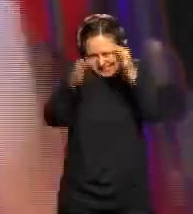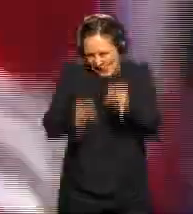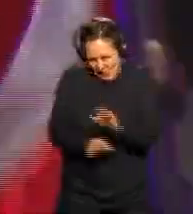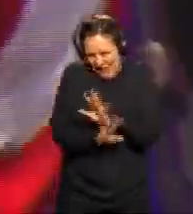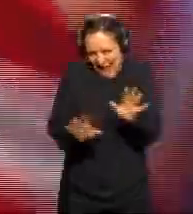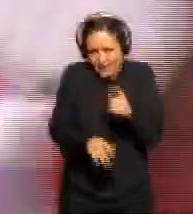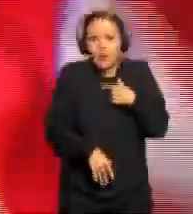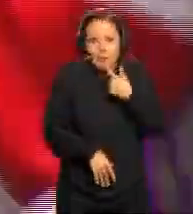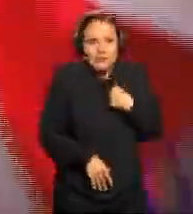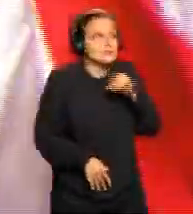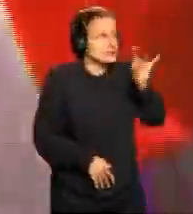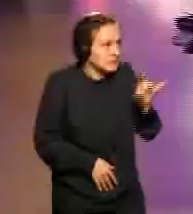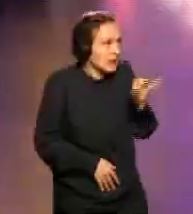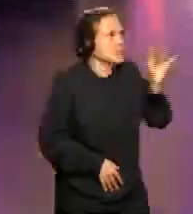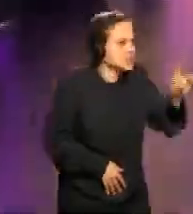dices